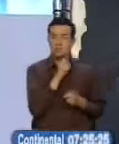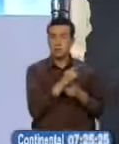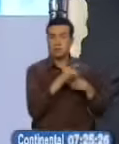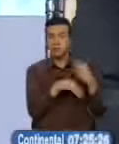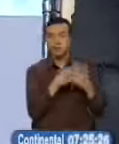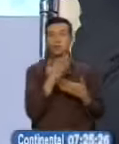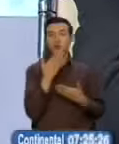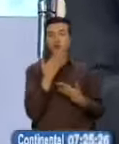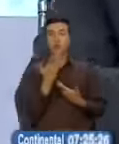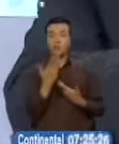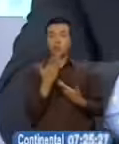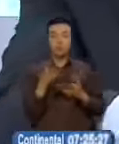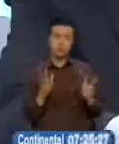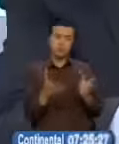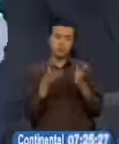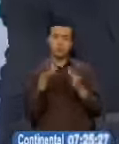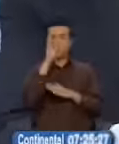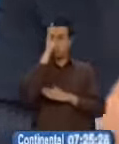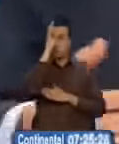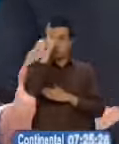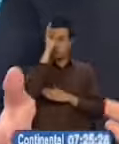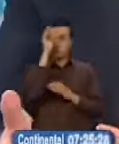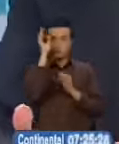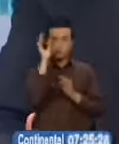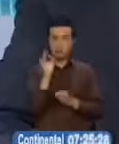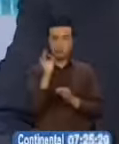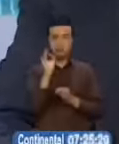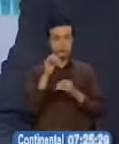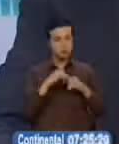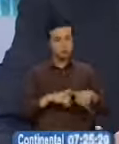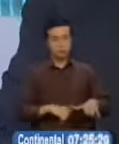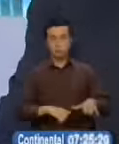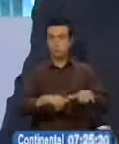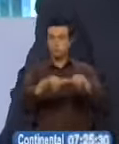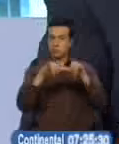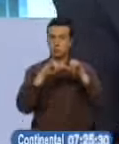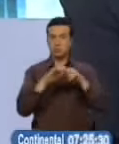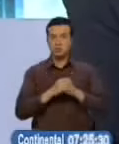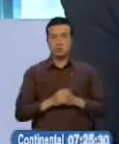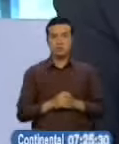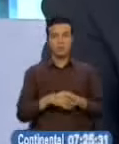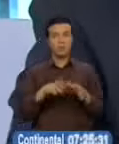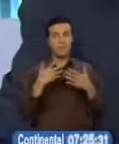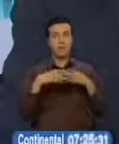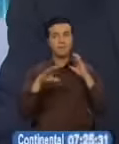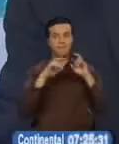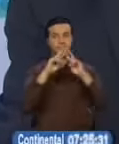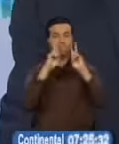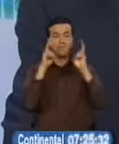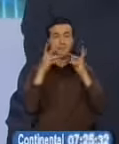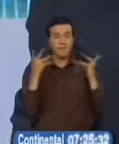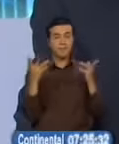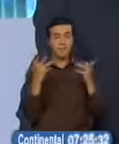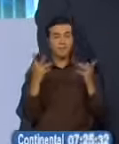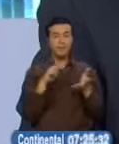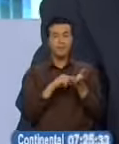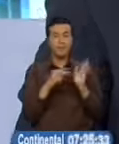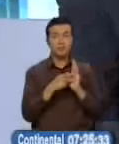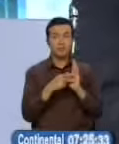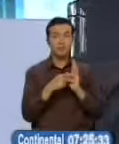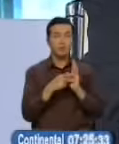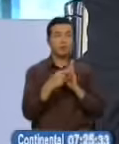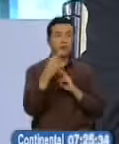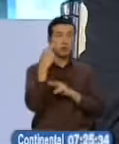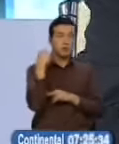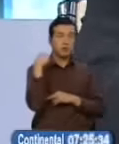cómo instrumentar ese fomento a la cultura para que sea sostenible. Y ahí, pues cuando hablamos de sostenibilidad, no solo hablamos de